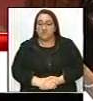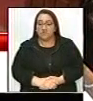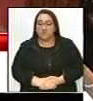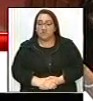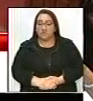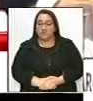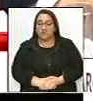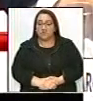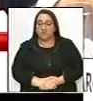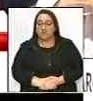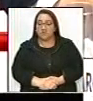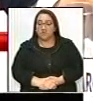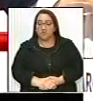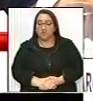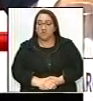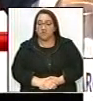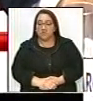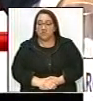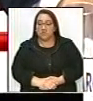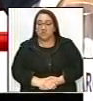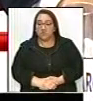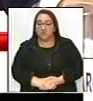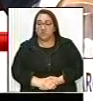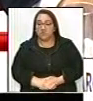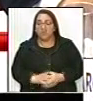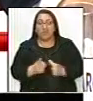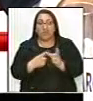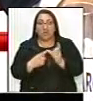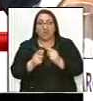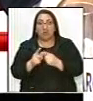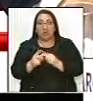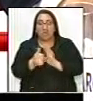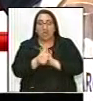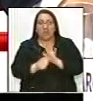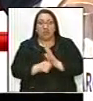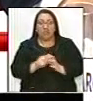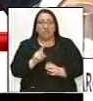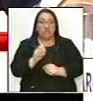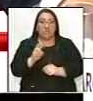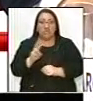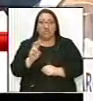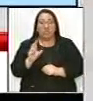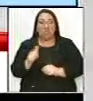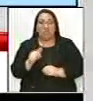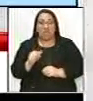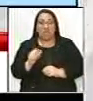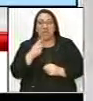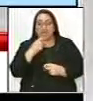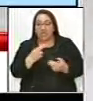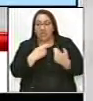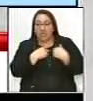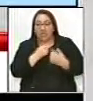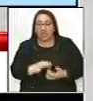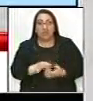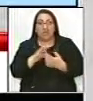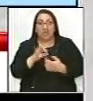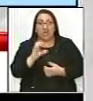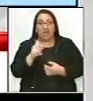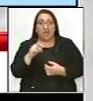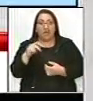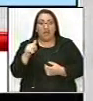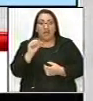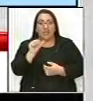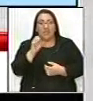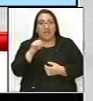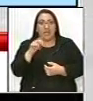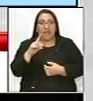Arana. Correcto. Entonces, artículo 102A, leo nuevamente. Son atribuciones exclusivas de la Cámara de